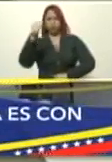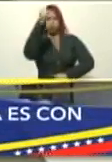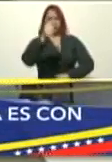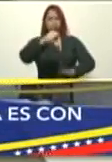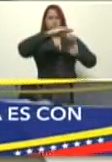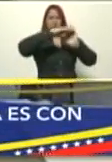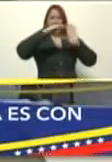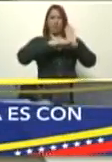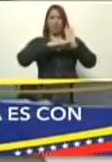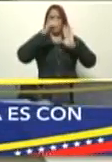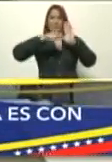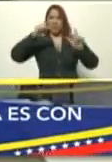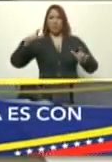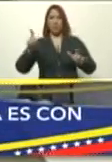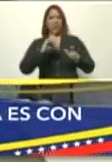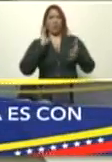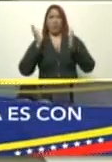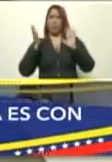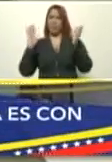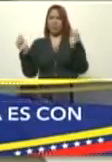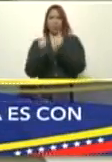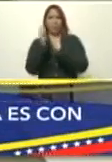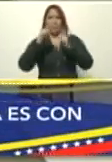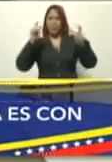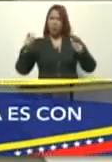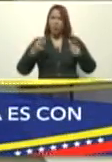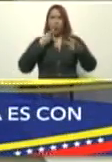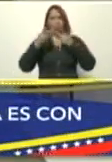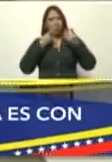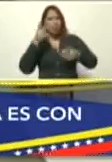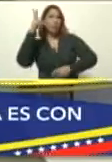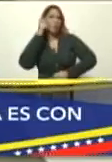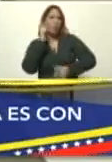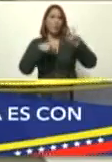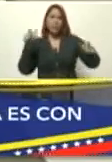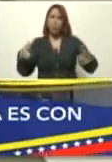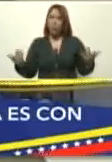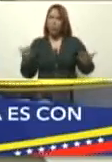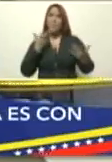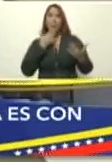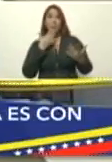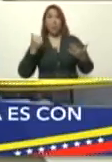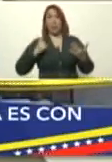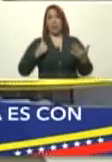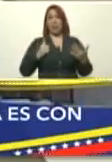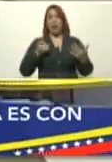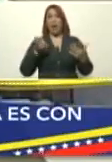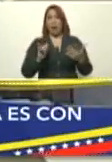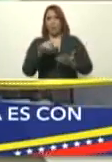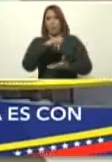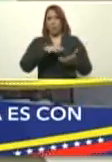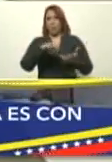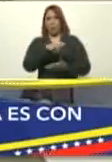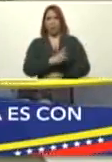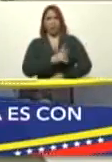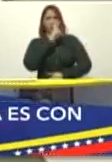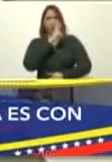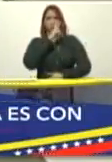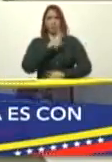gente y no conversando con la gente, dialogando, escuchando a la gente. Por ejemplo, en Canadá, donde hay una crisis espantosa